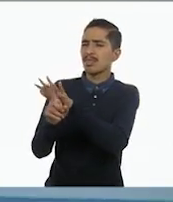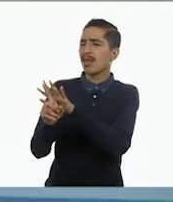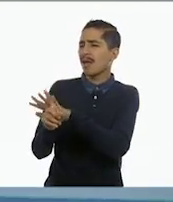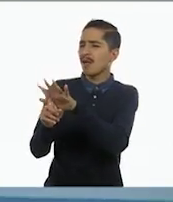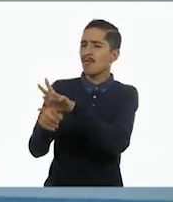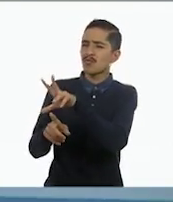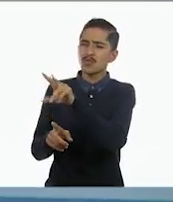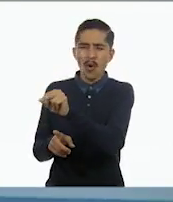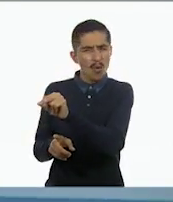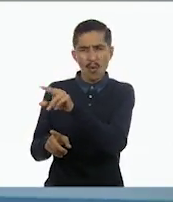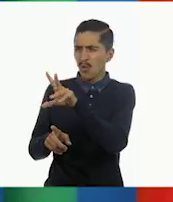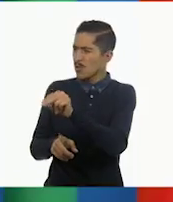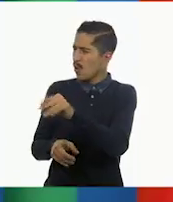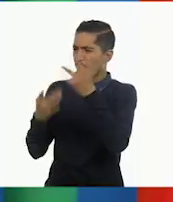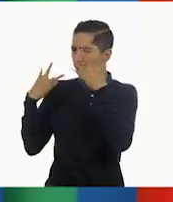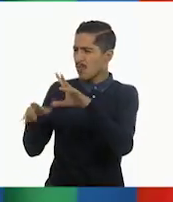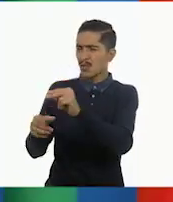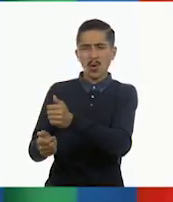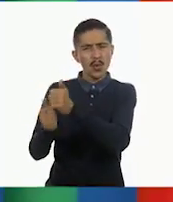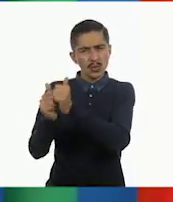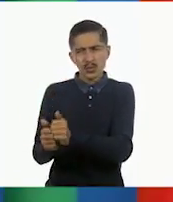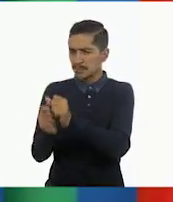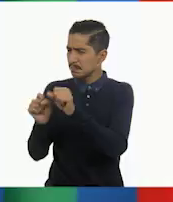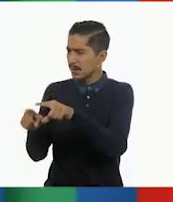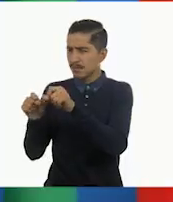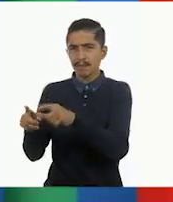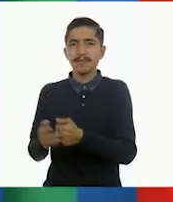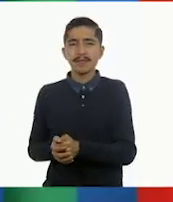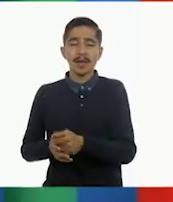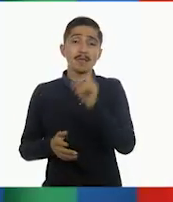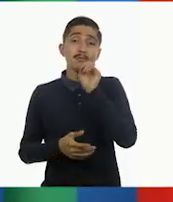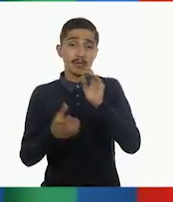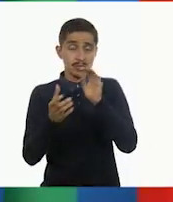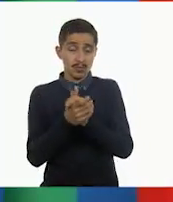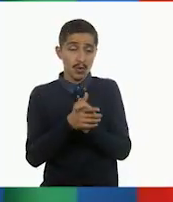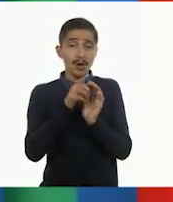que no lo hiciera. Sí, parece que Carlota